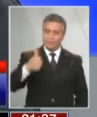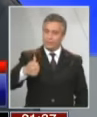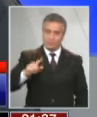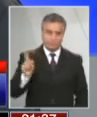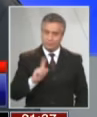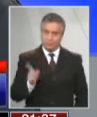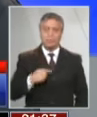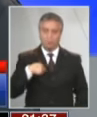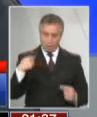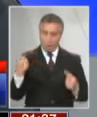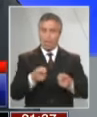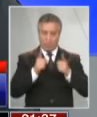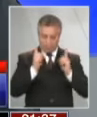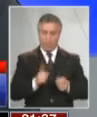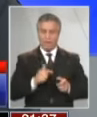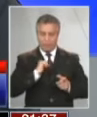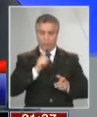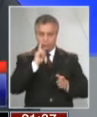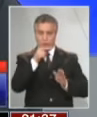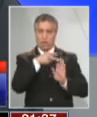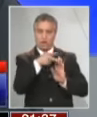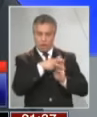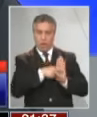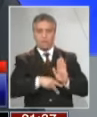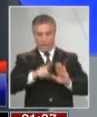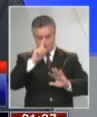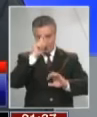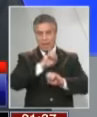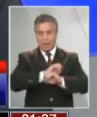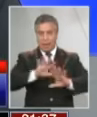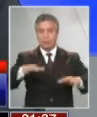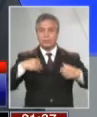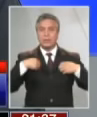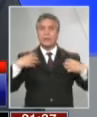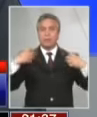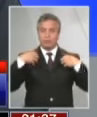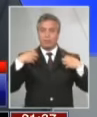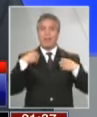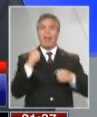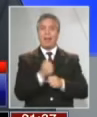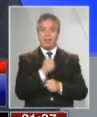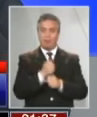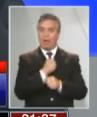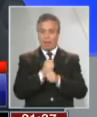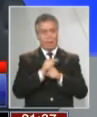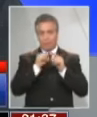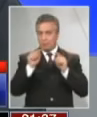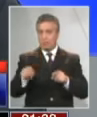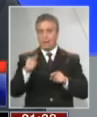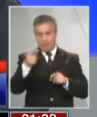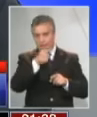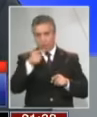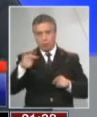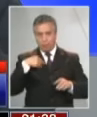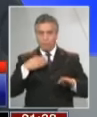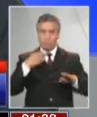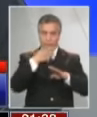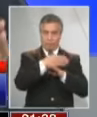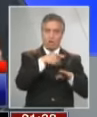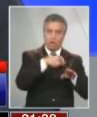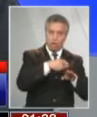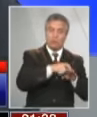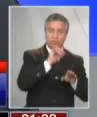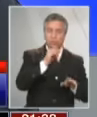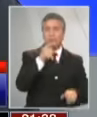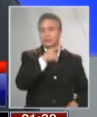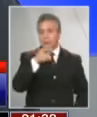tener una normativa muy clara que explicitara que nuestra responsabilidad laboral está dada por el periodo en el cual vamos al Congreso y el periodo de semana distrital